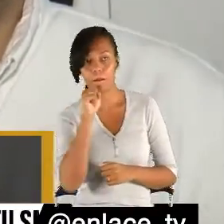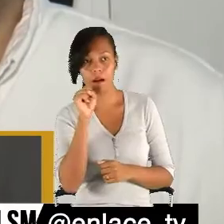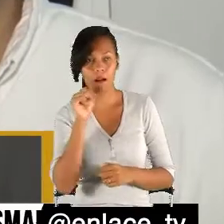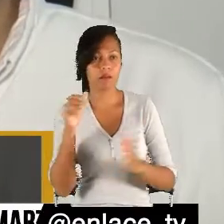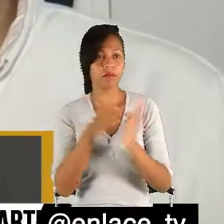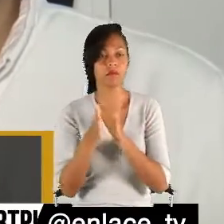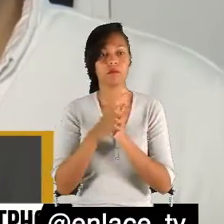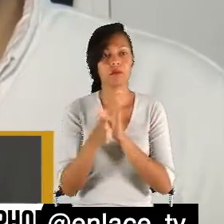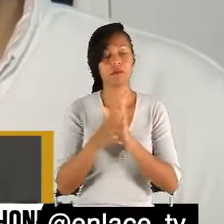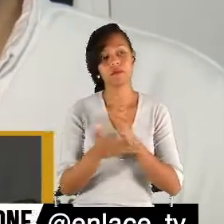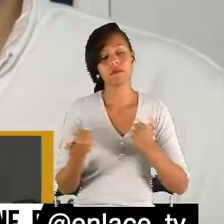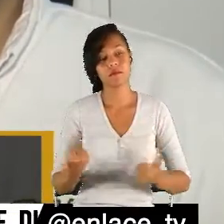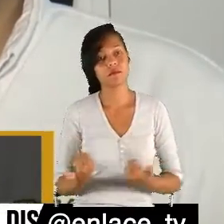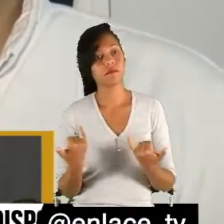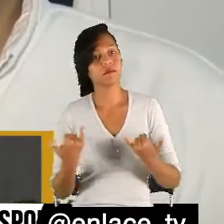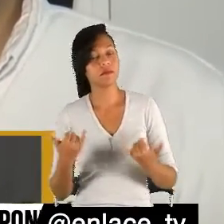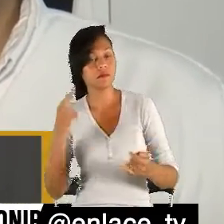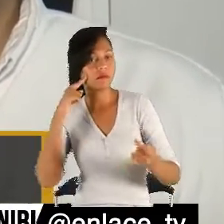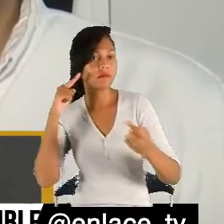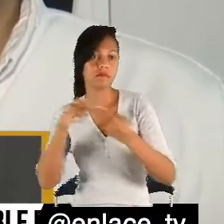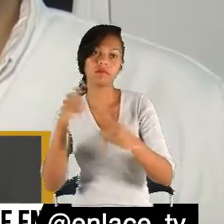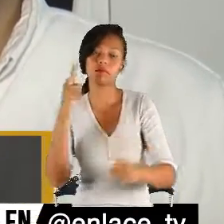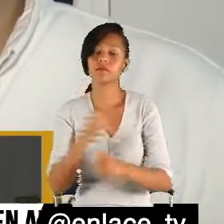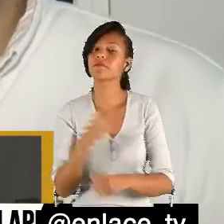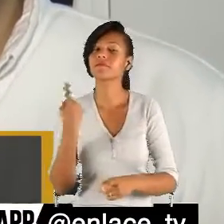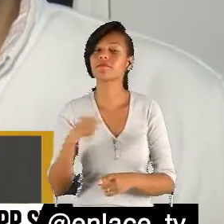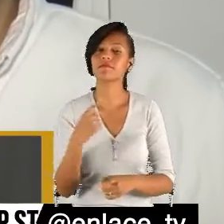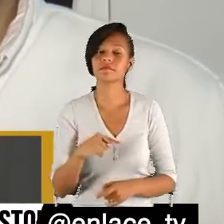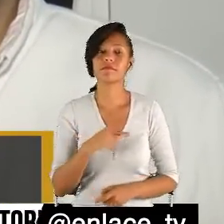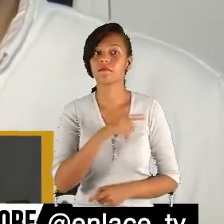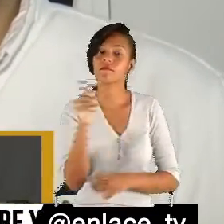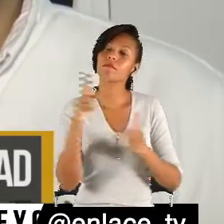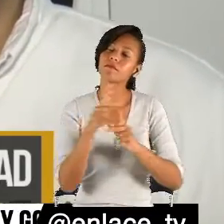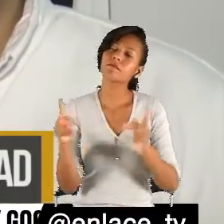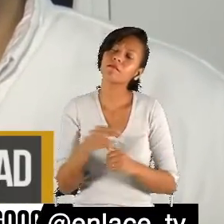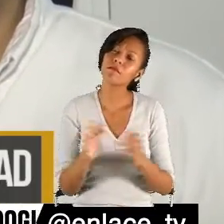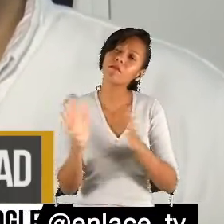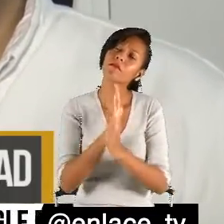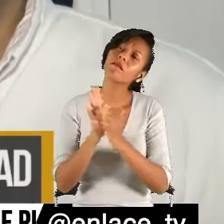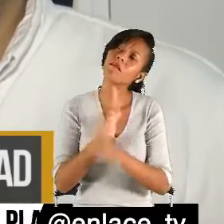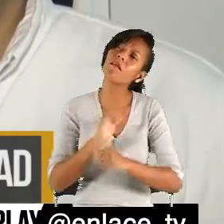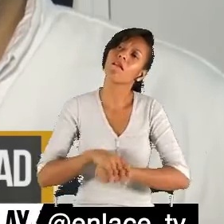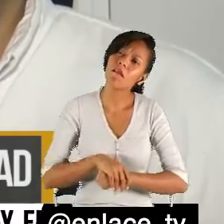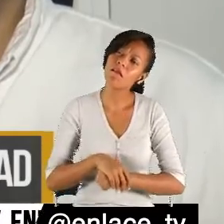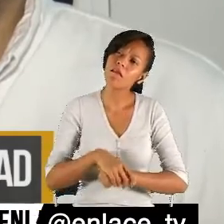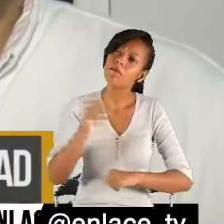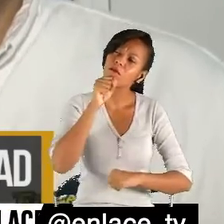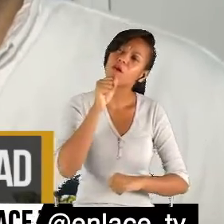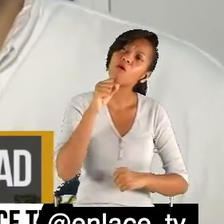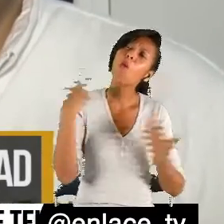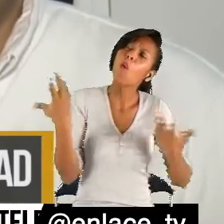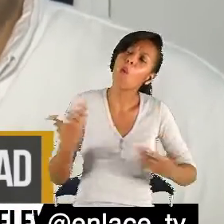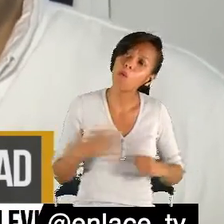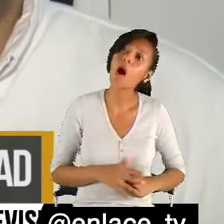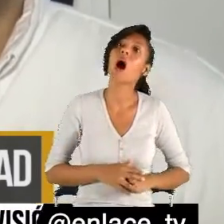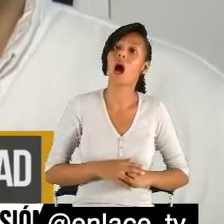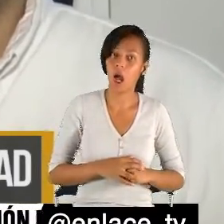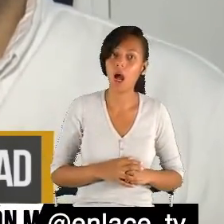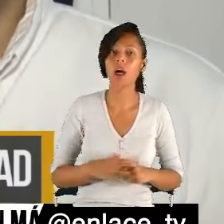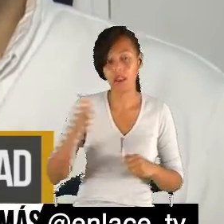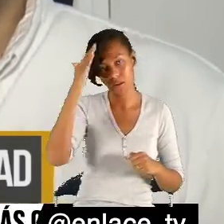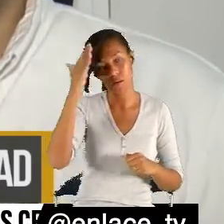logrado es que ésta sea un portal para que la gente conozca de lo que sucede en barrancabermeja y estos 500 mil cerca de